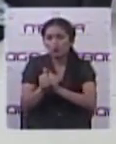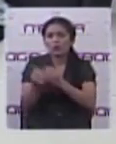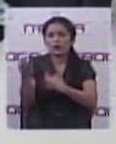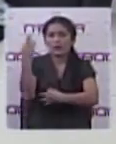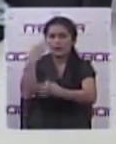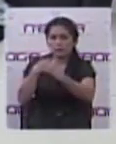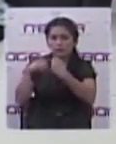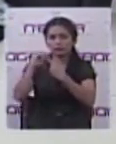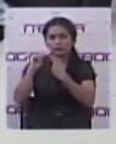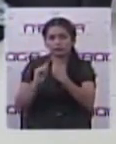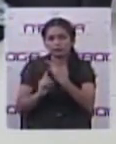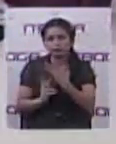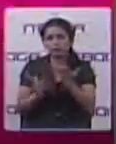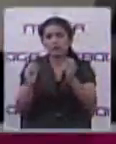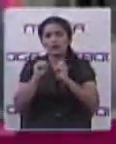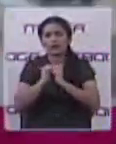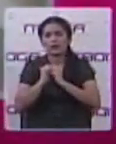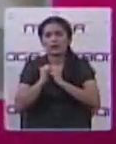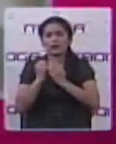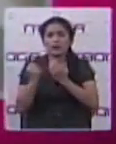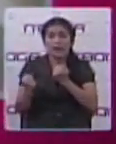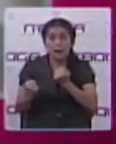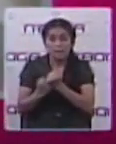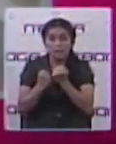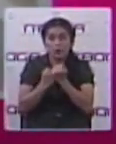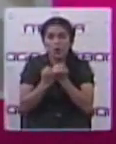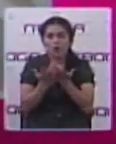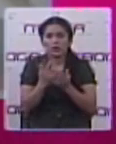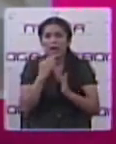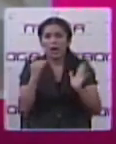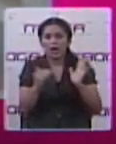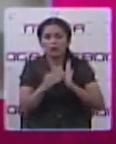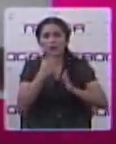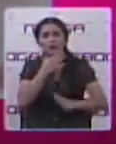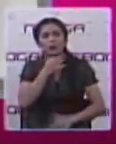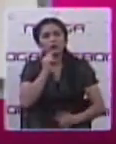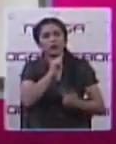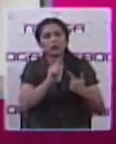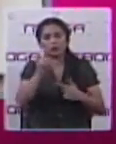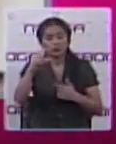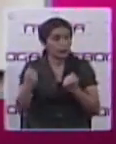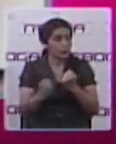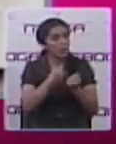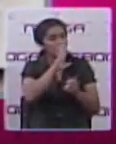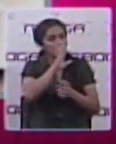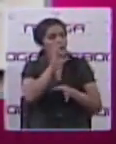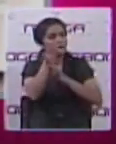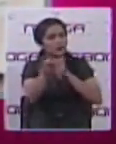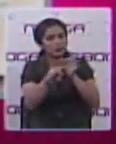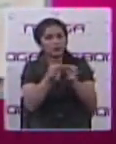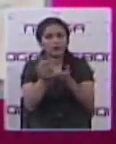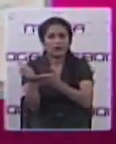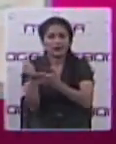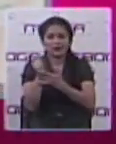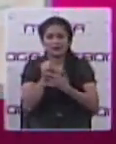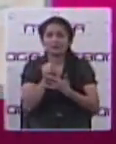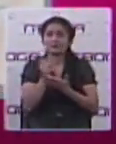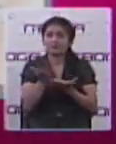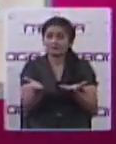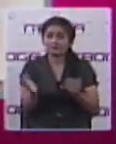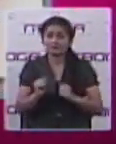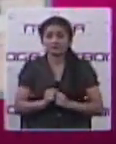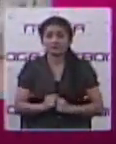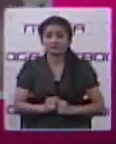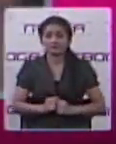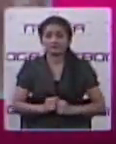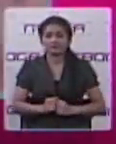defienda sus intereses, que esté en el día a día, que le presente informes de la gestión que realiza en todo